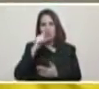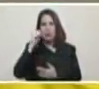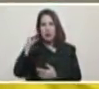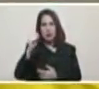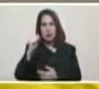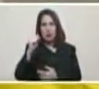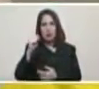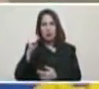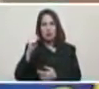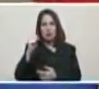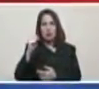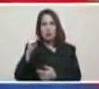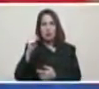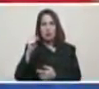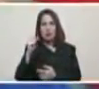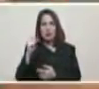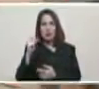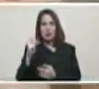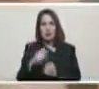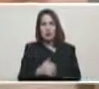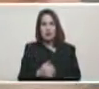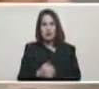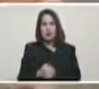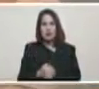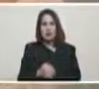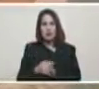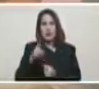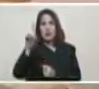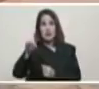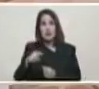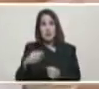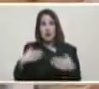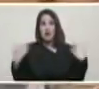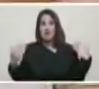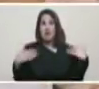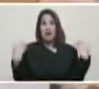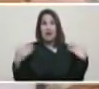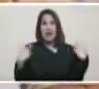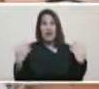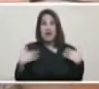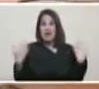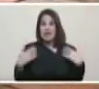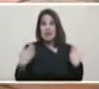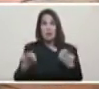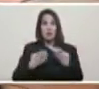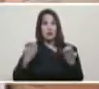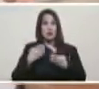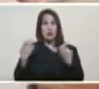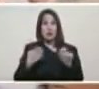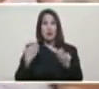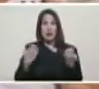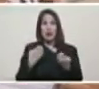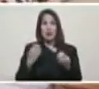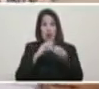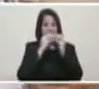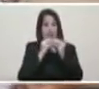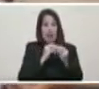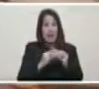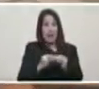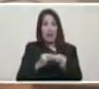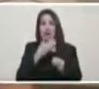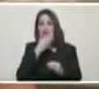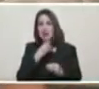presidente Nicolás Maduro Moro y Bueno estoy feliz emocionada porque ya voy a poder armar el pesebre porque antes